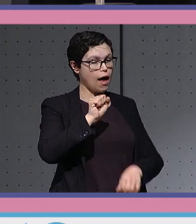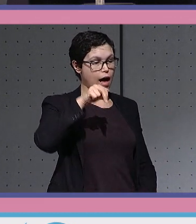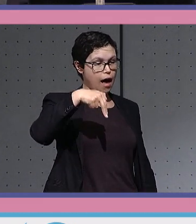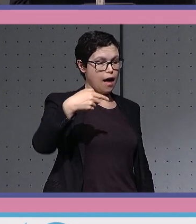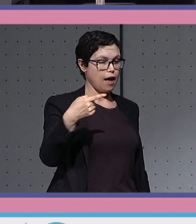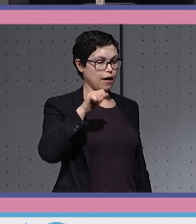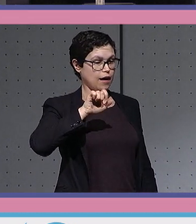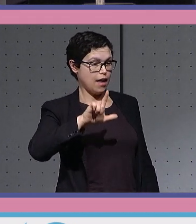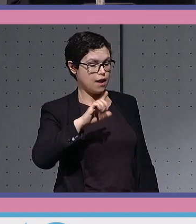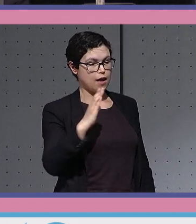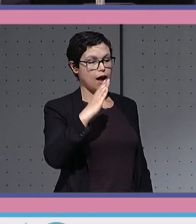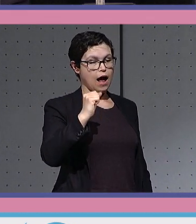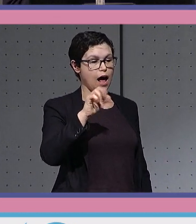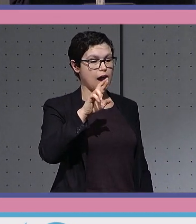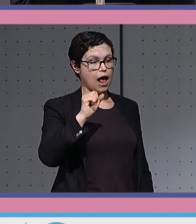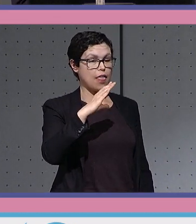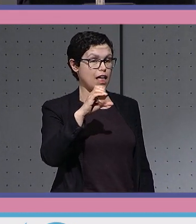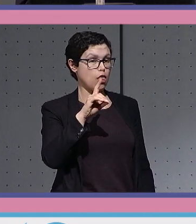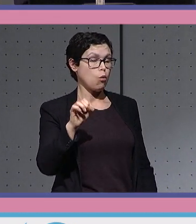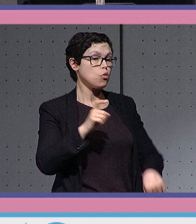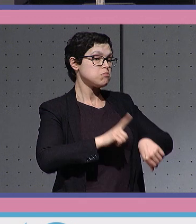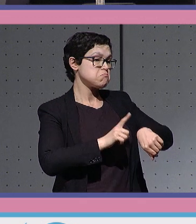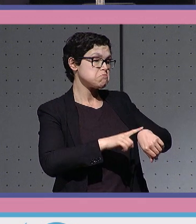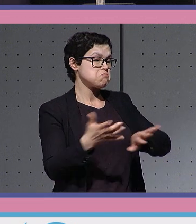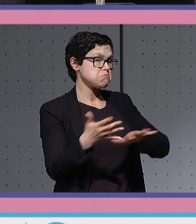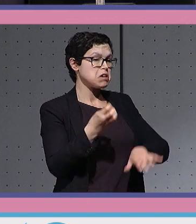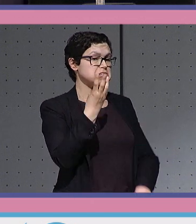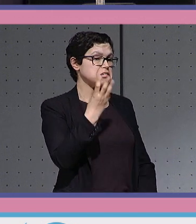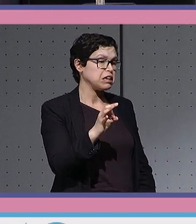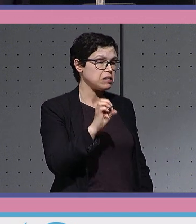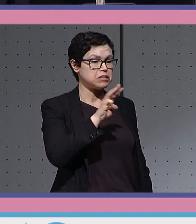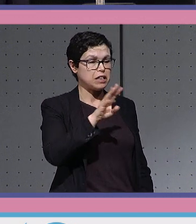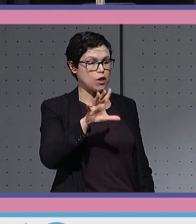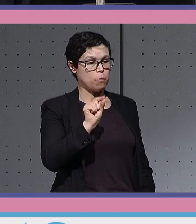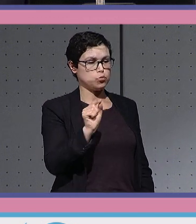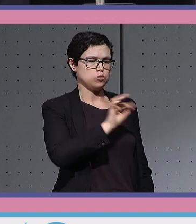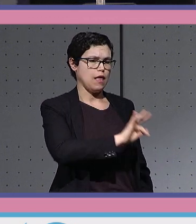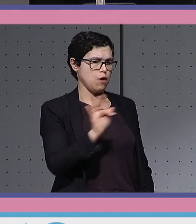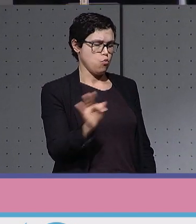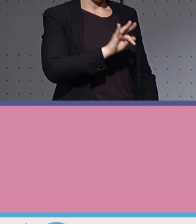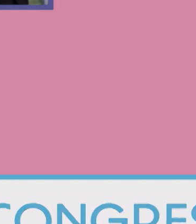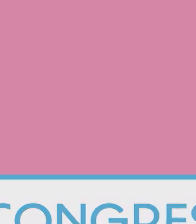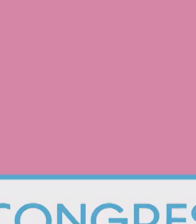Carracedo y vamos a disponer pues, aproximadamente pues, entre 30 o 35 minutos por presentación.